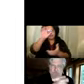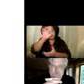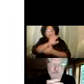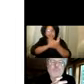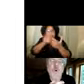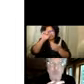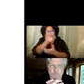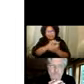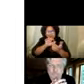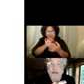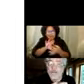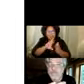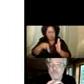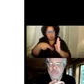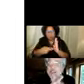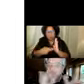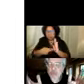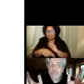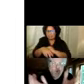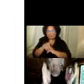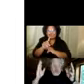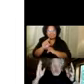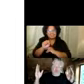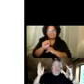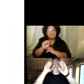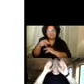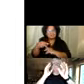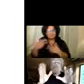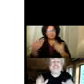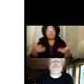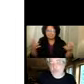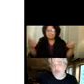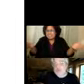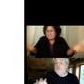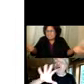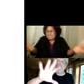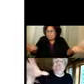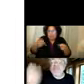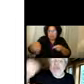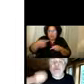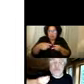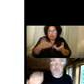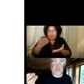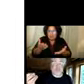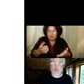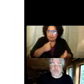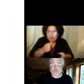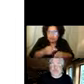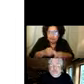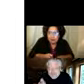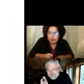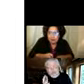Próxima página. Y hay mucha, mucha confusión en el papel que sirven los proveedores de soporte directo.